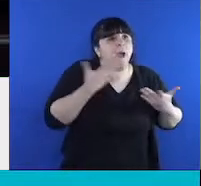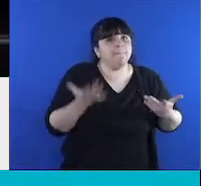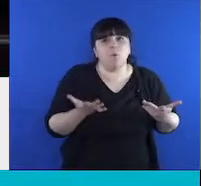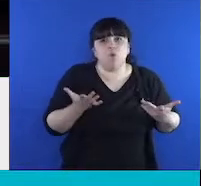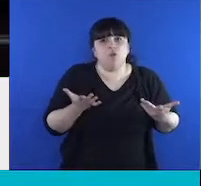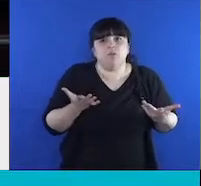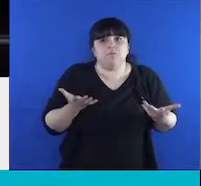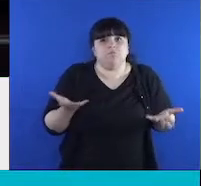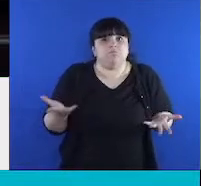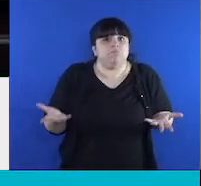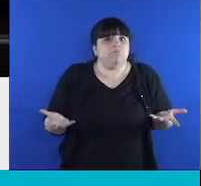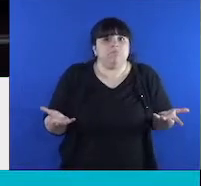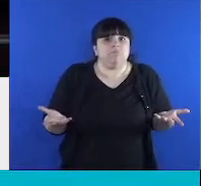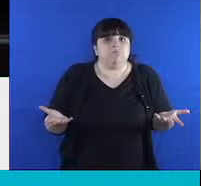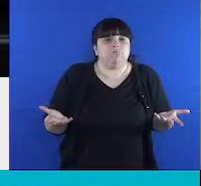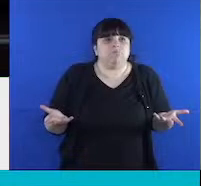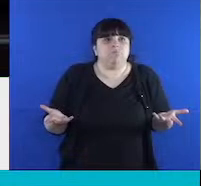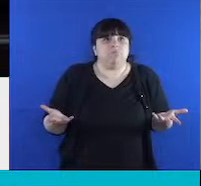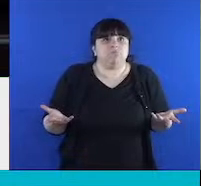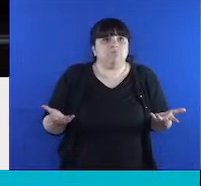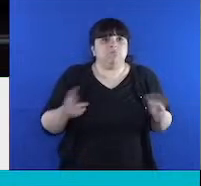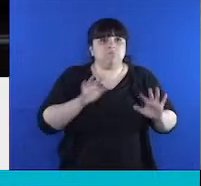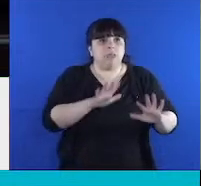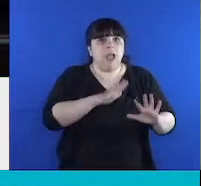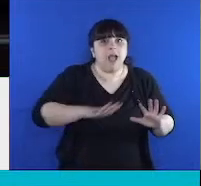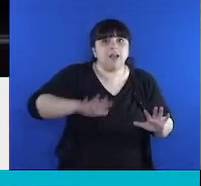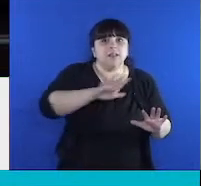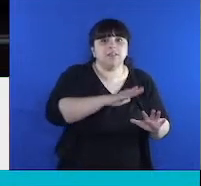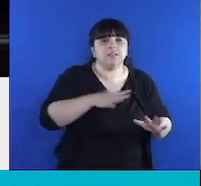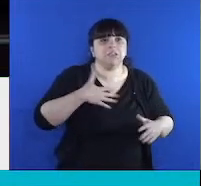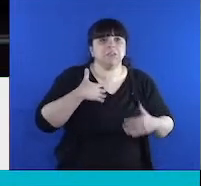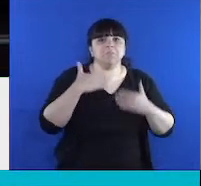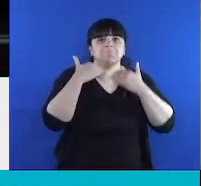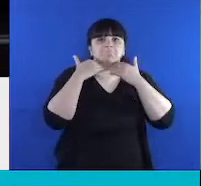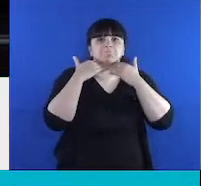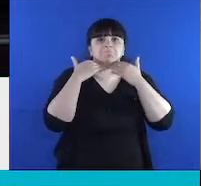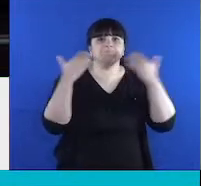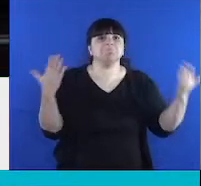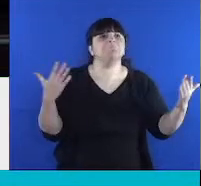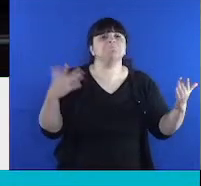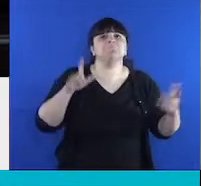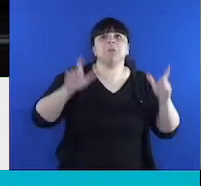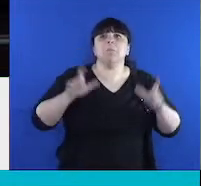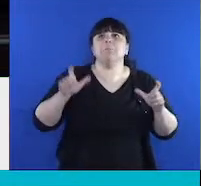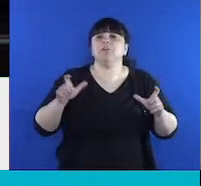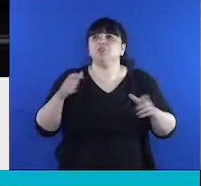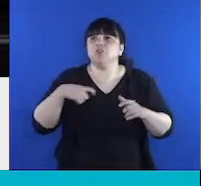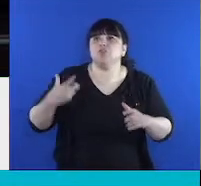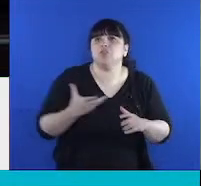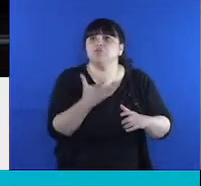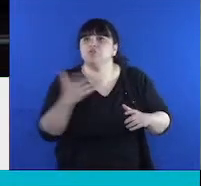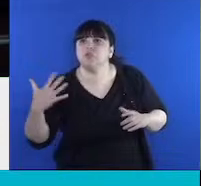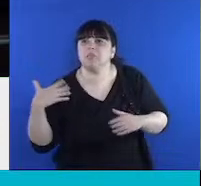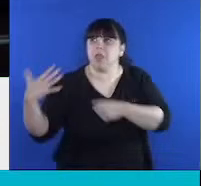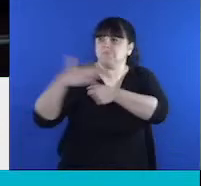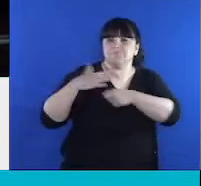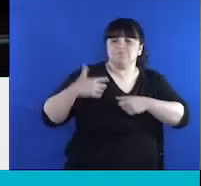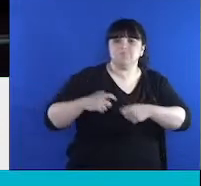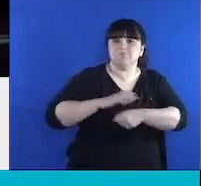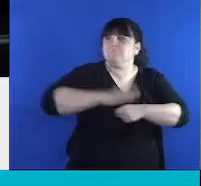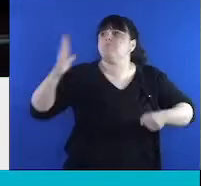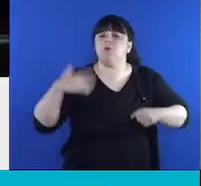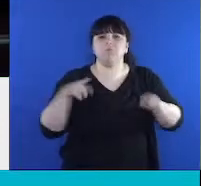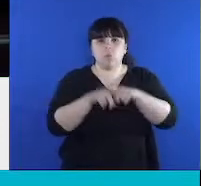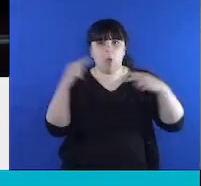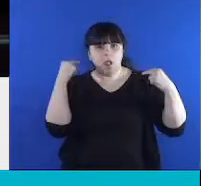con prescindencia de los complejos y de los complejos, justamente de los prejuicios,